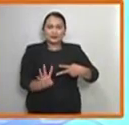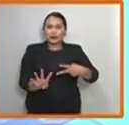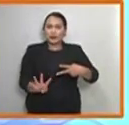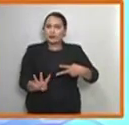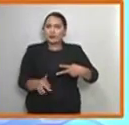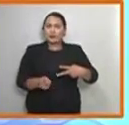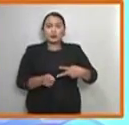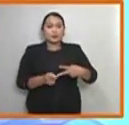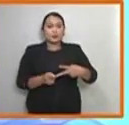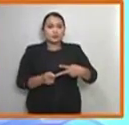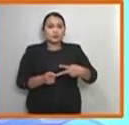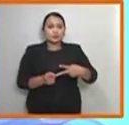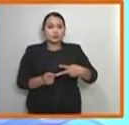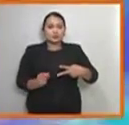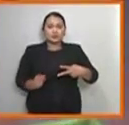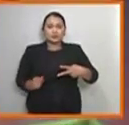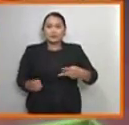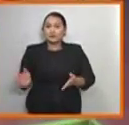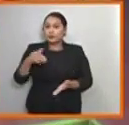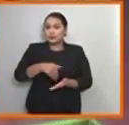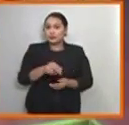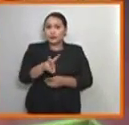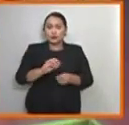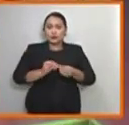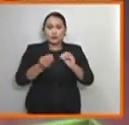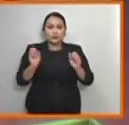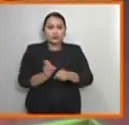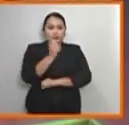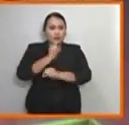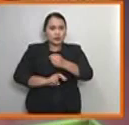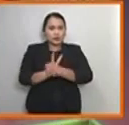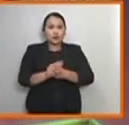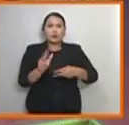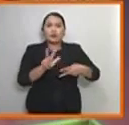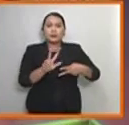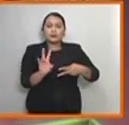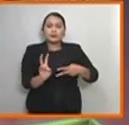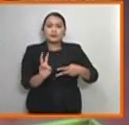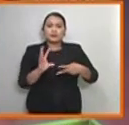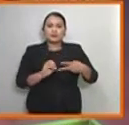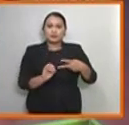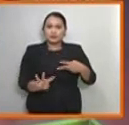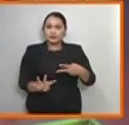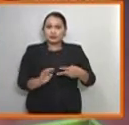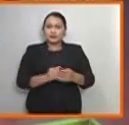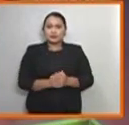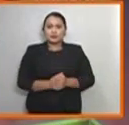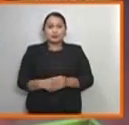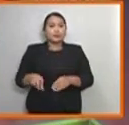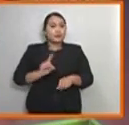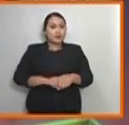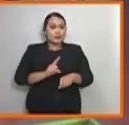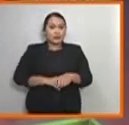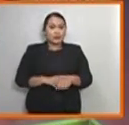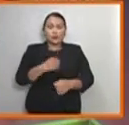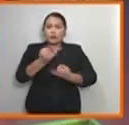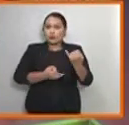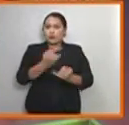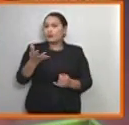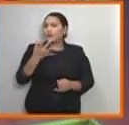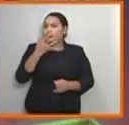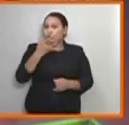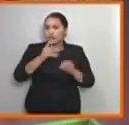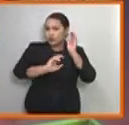4. Repito con mucho gusto, los dos números ganadores en premiados son el 37 y el 04. Y ha llegado el momento de tu juego favorito